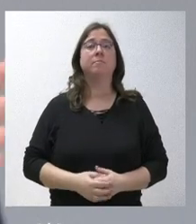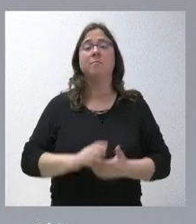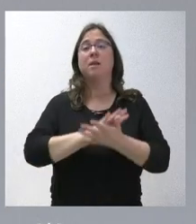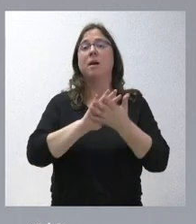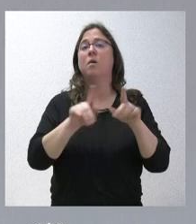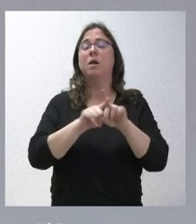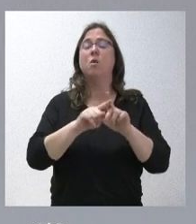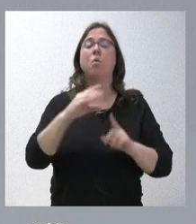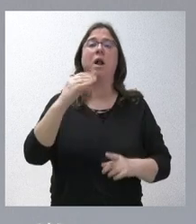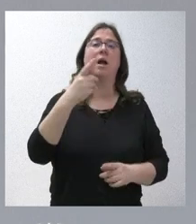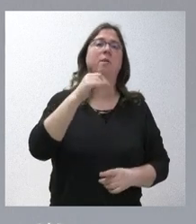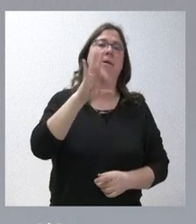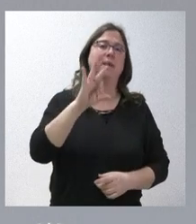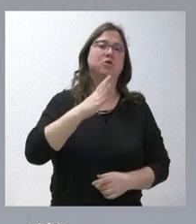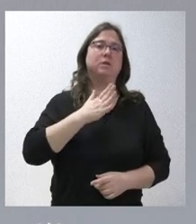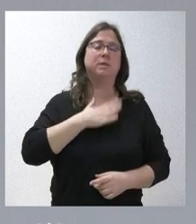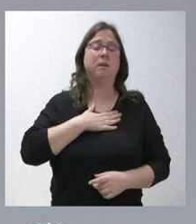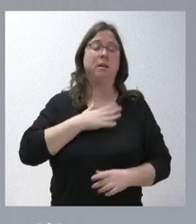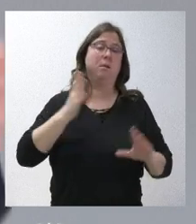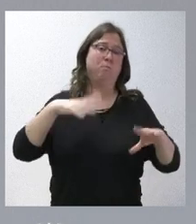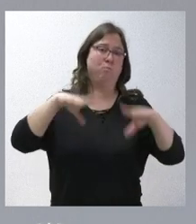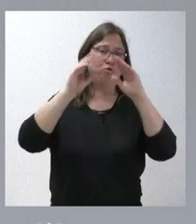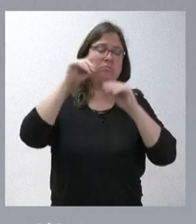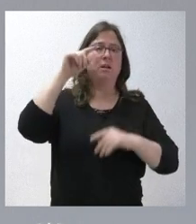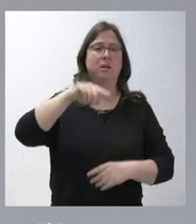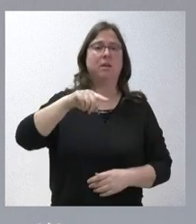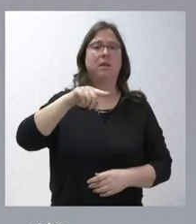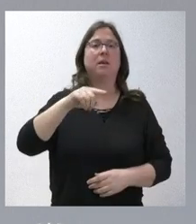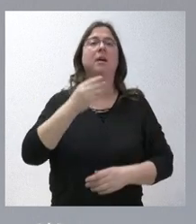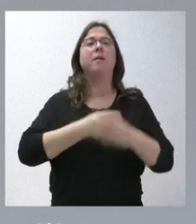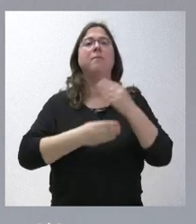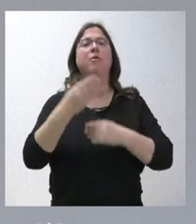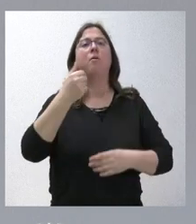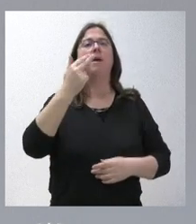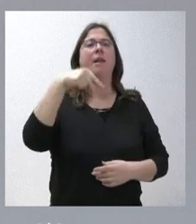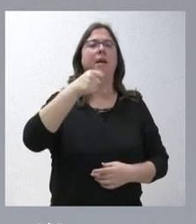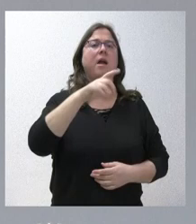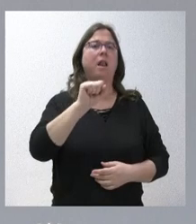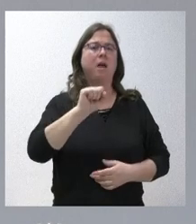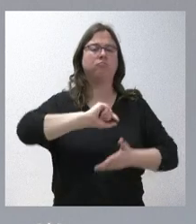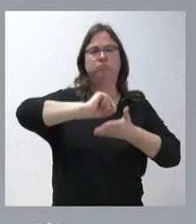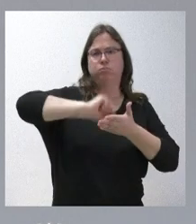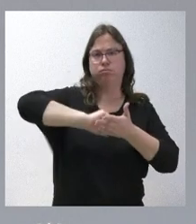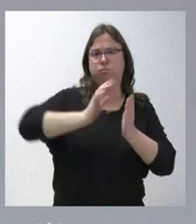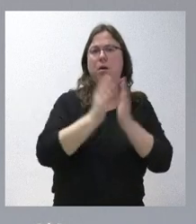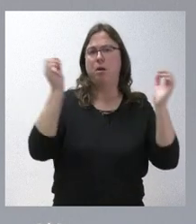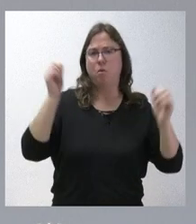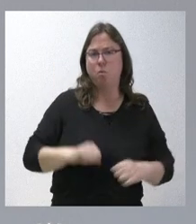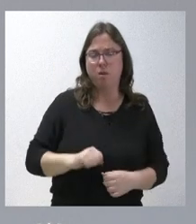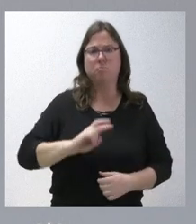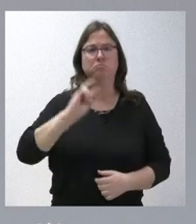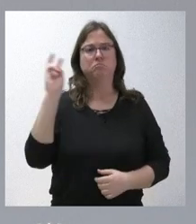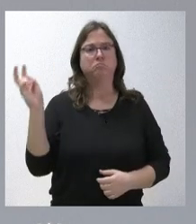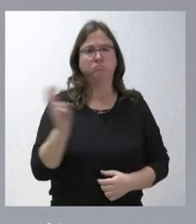cabreros del monte en la provincia de valladoli donde doña berenguela suscribió importantes acuerdos en general